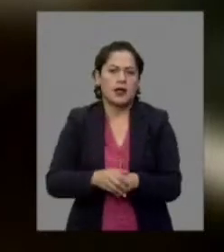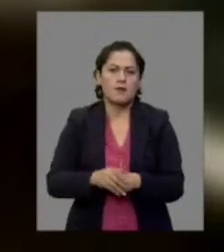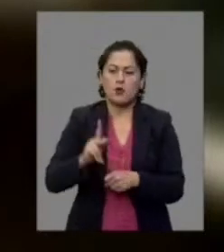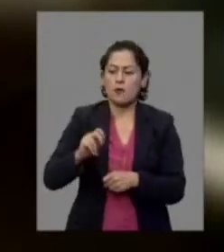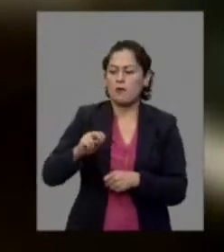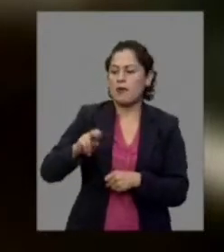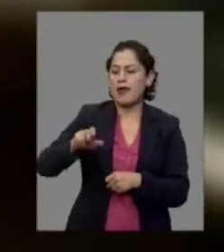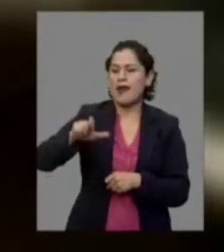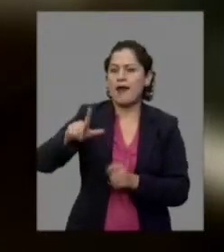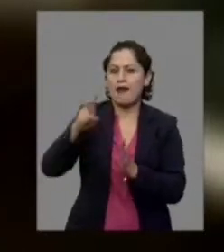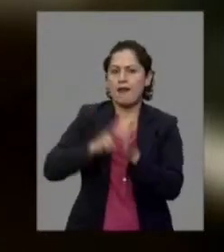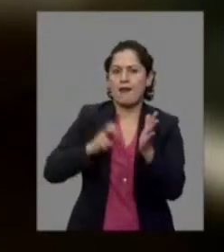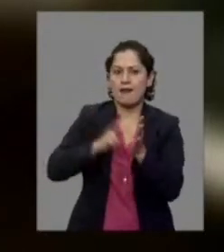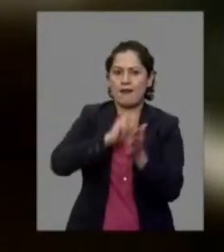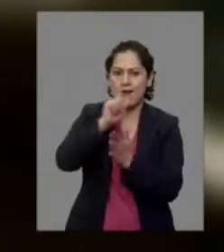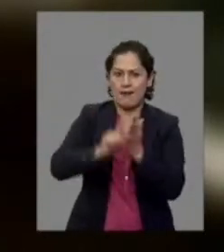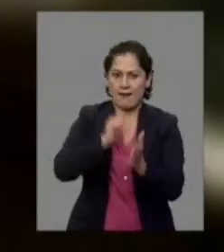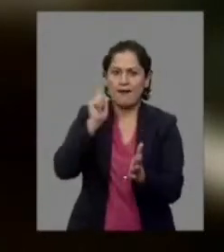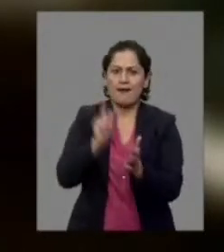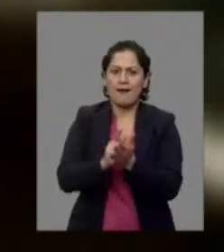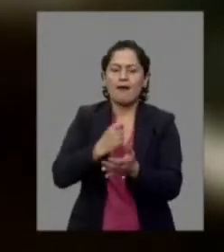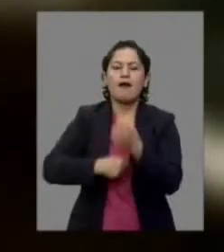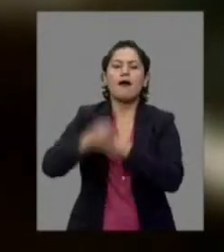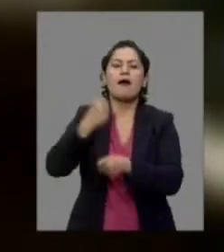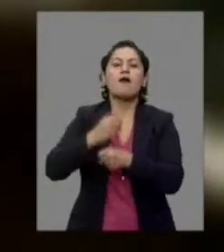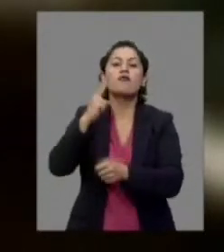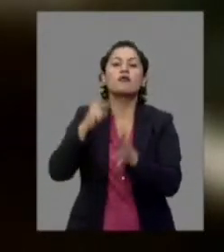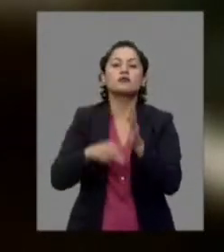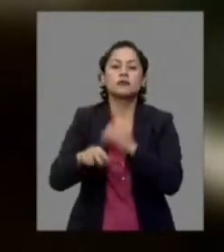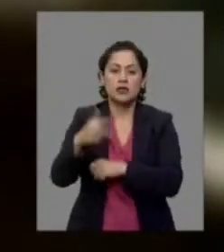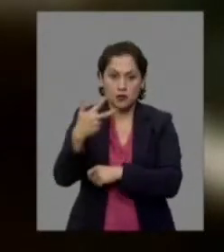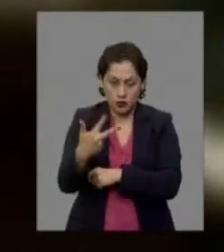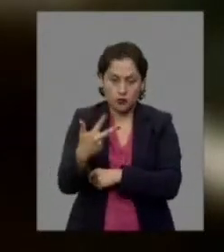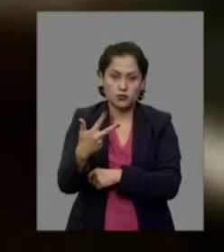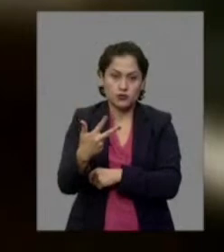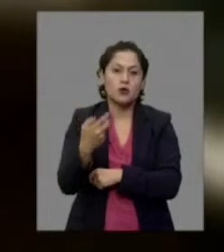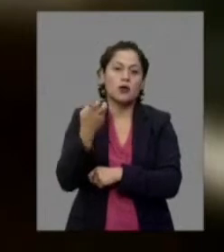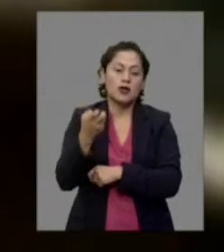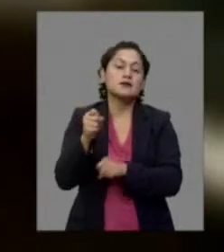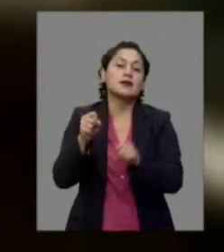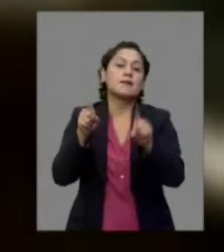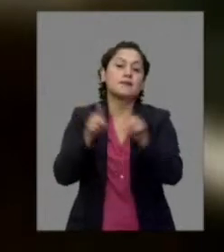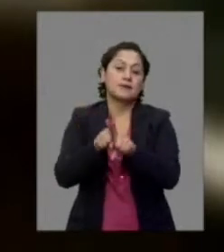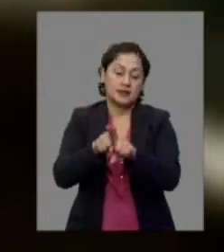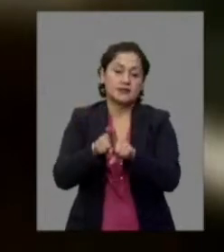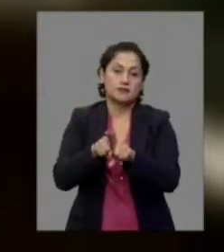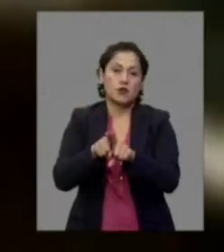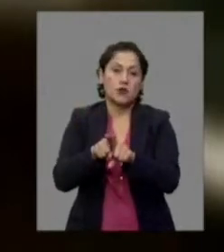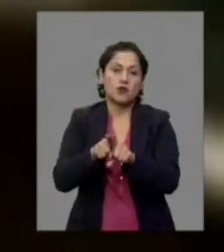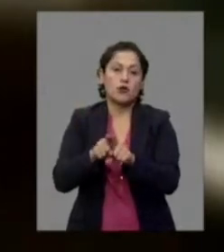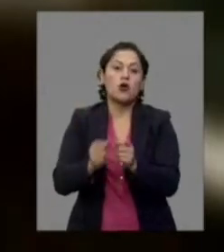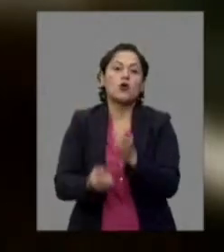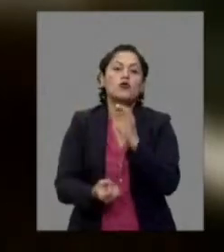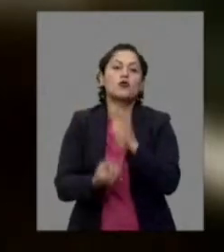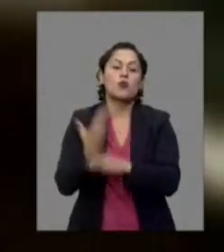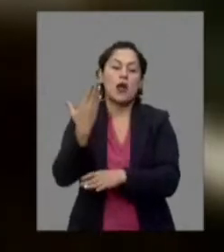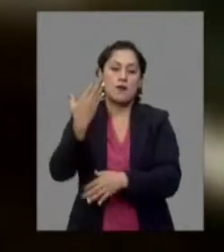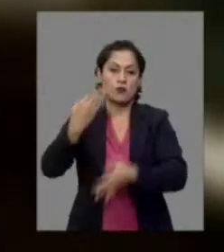de 2008, que estableció un nuevo sistema de justicia penal, oral y